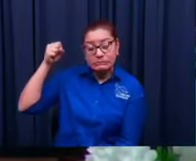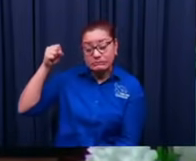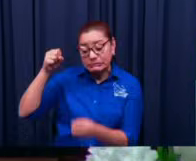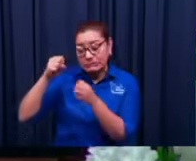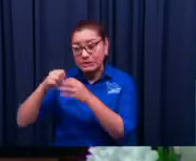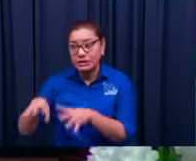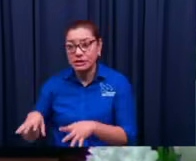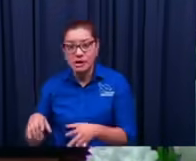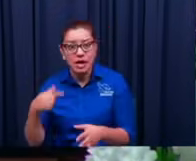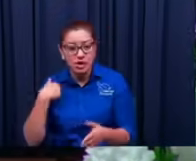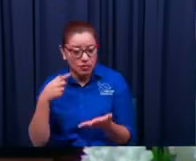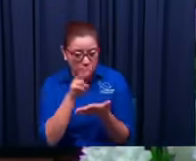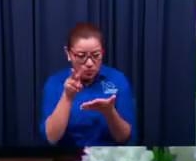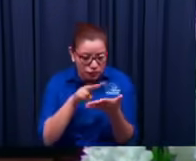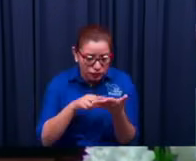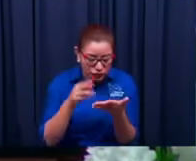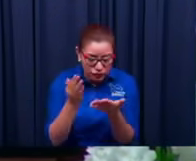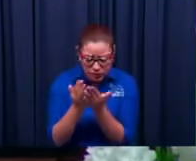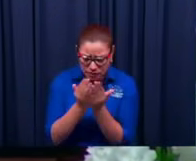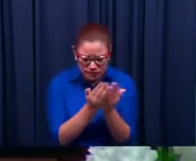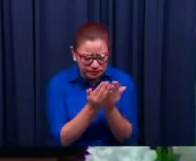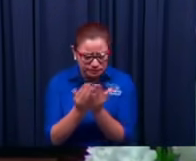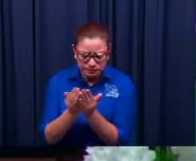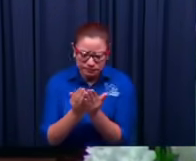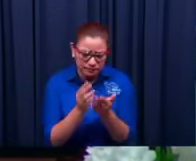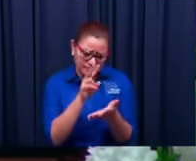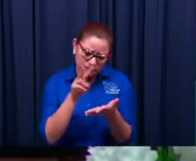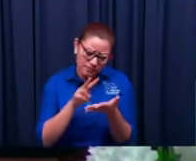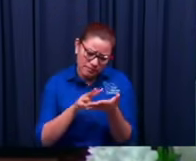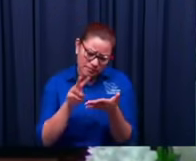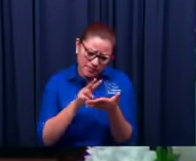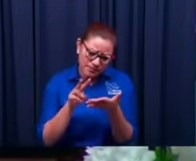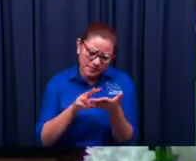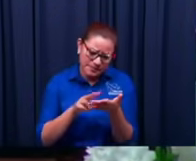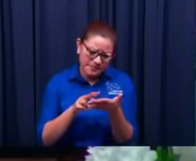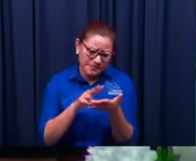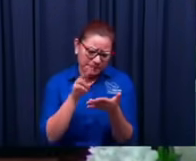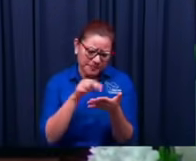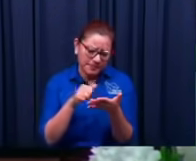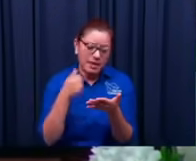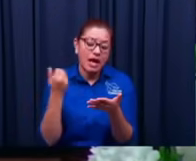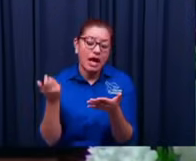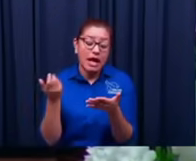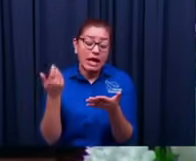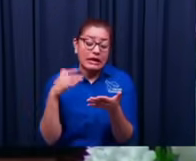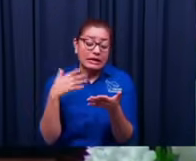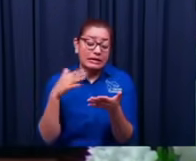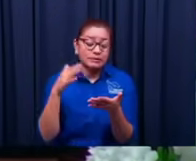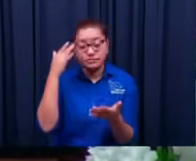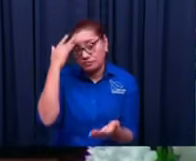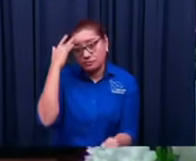Me tuve que poner a remachar, a estudiar. Un montón de cosas que yo no sabía.